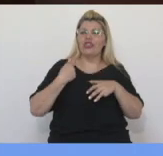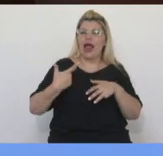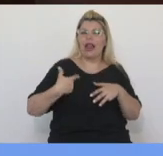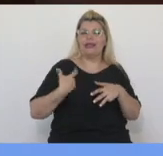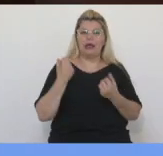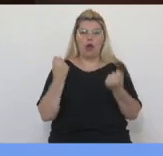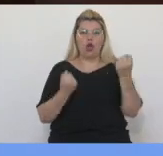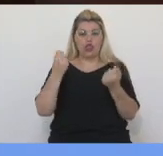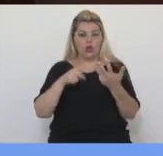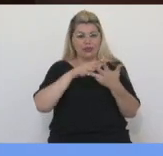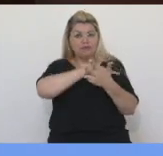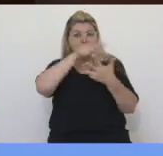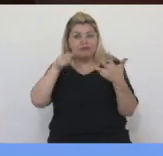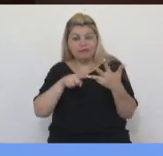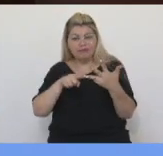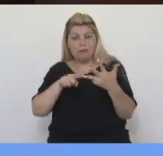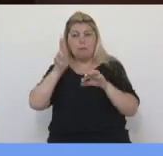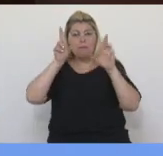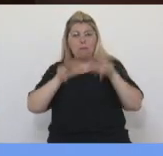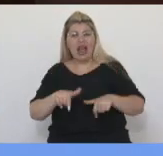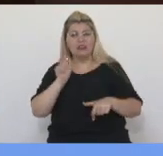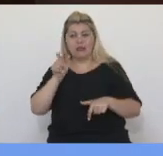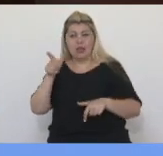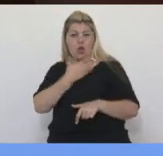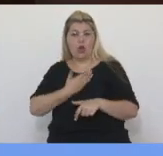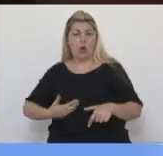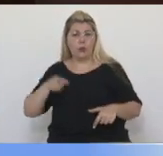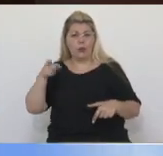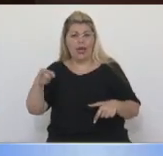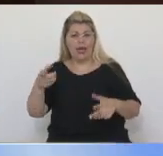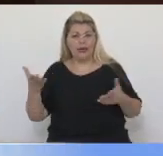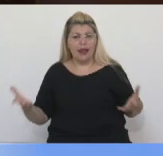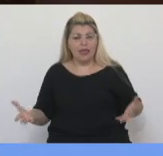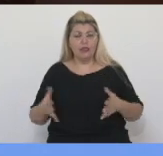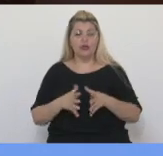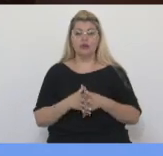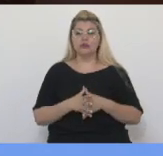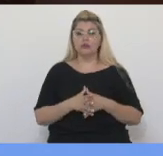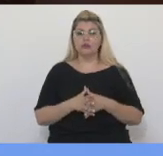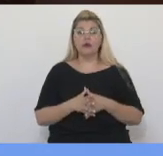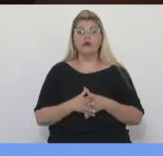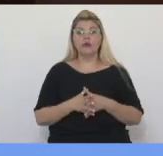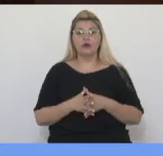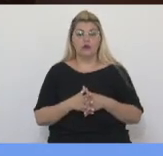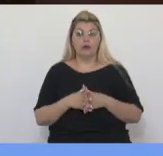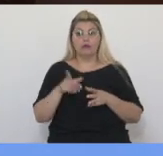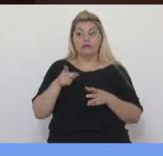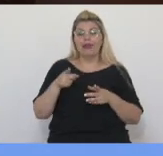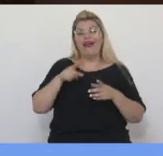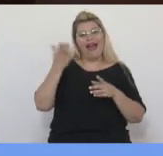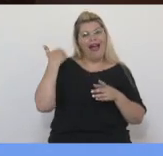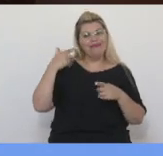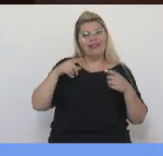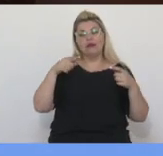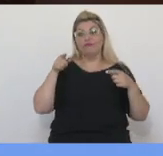maniobra claramente golpista o desestabilizadores el gobernador en un conflicto con otro gobernador